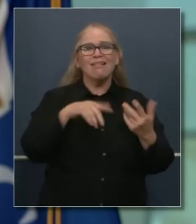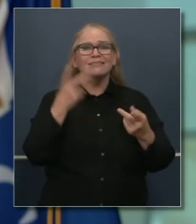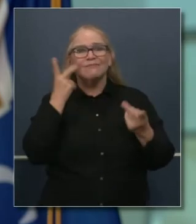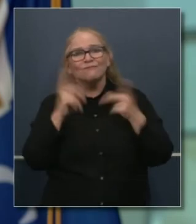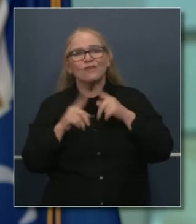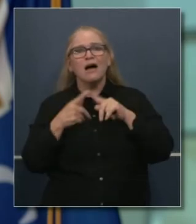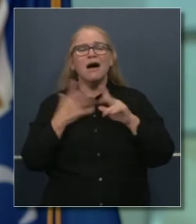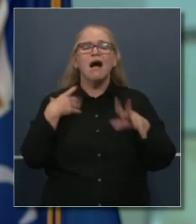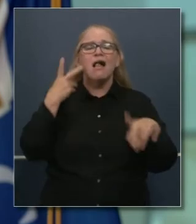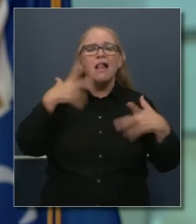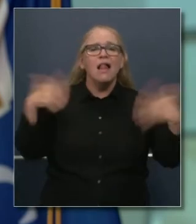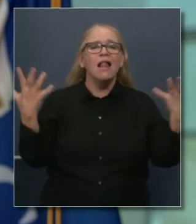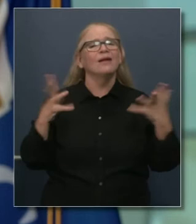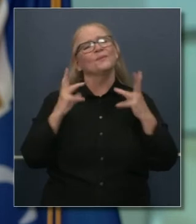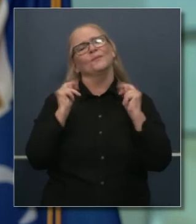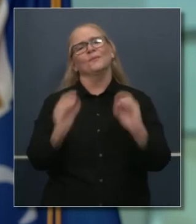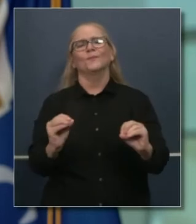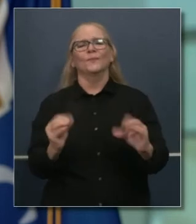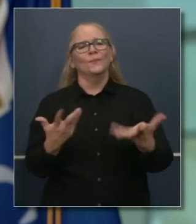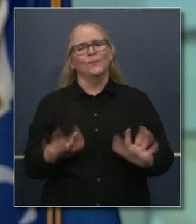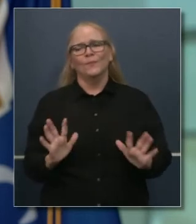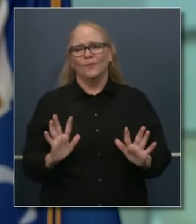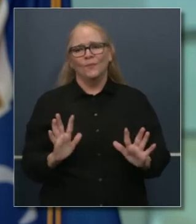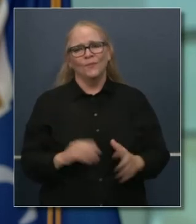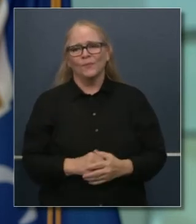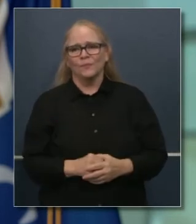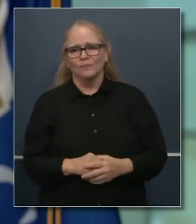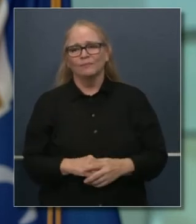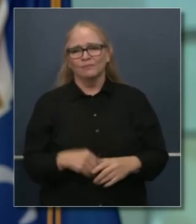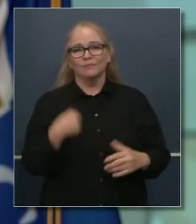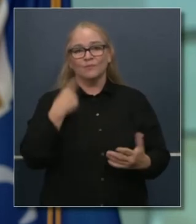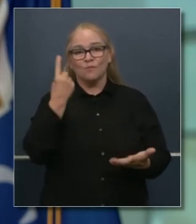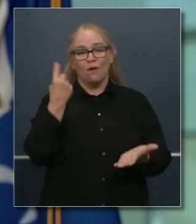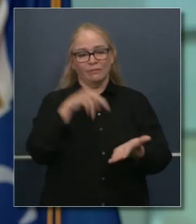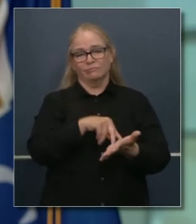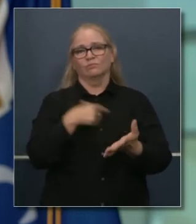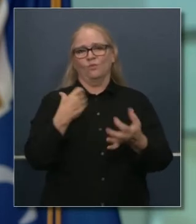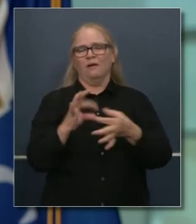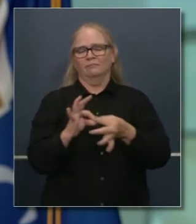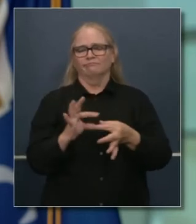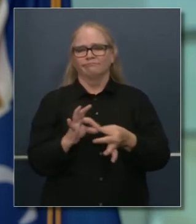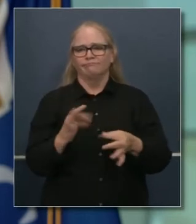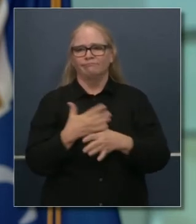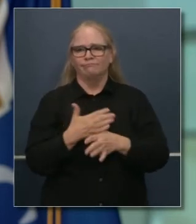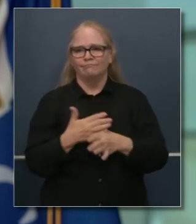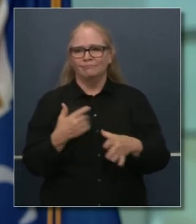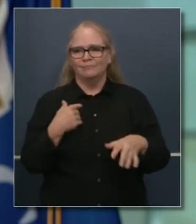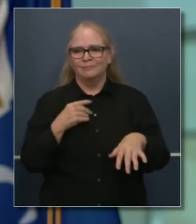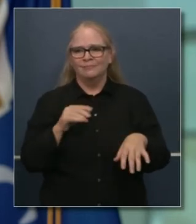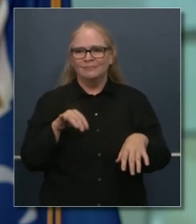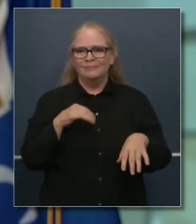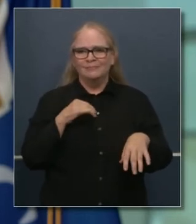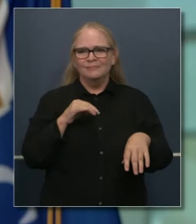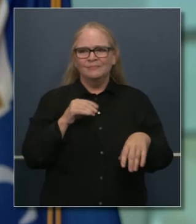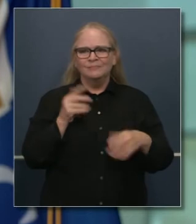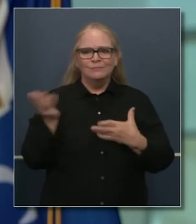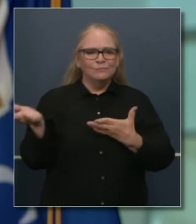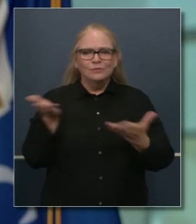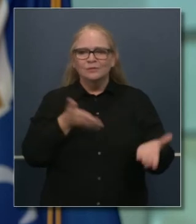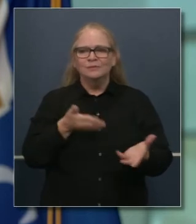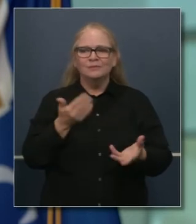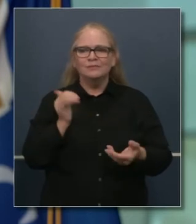aglomeración con otras personas una enfermedad describió con iphones